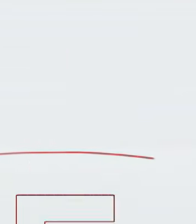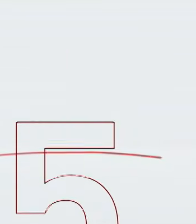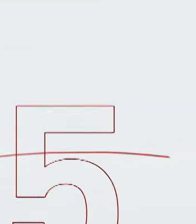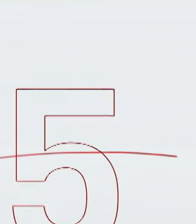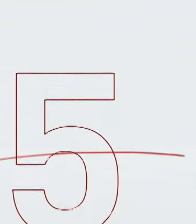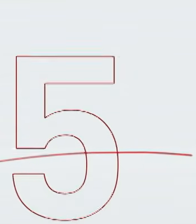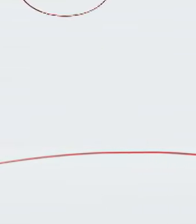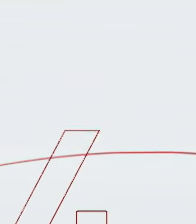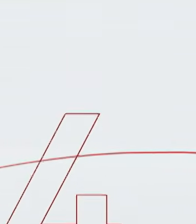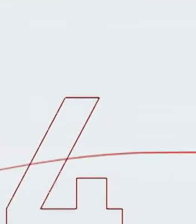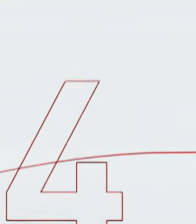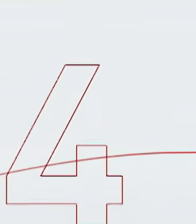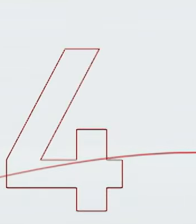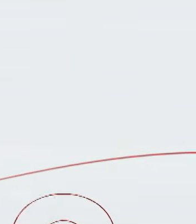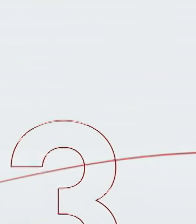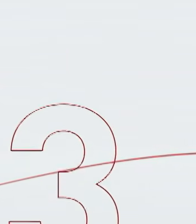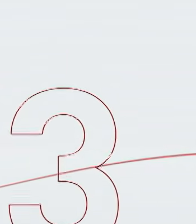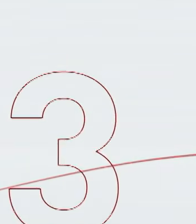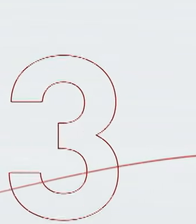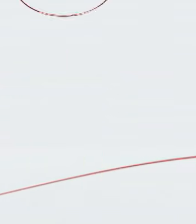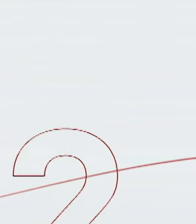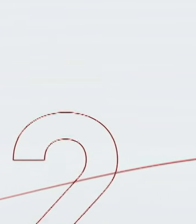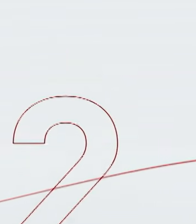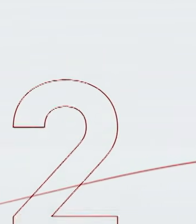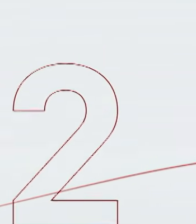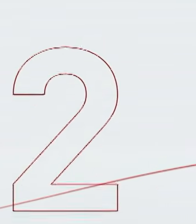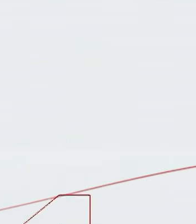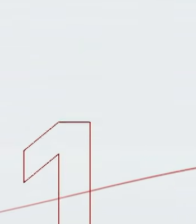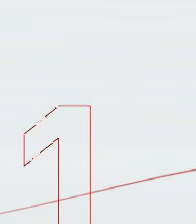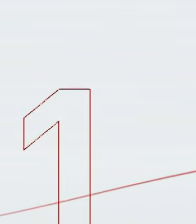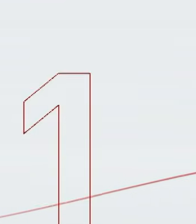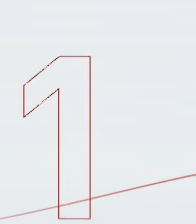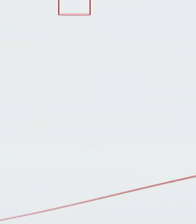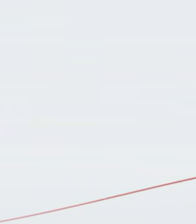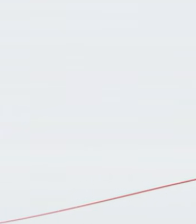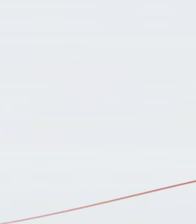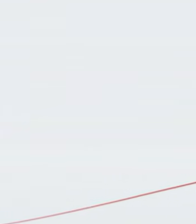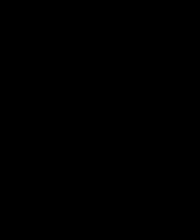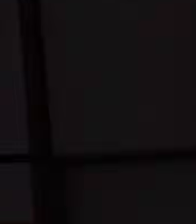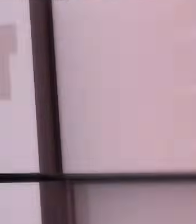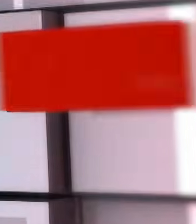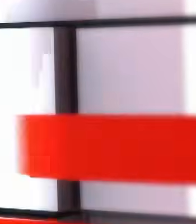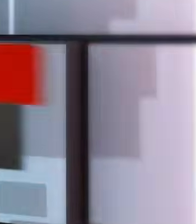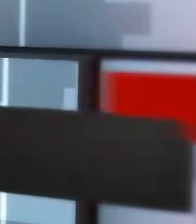Piensa en eso para cuidar de tus huesos, músculos y articulaciones. Mucho más que una leche calcio.